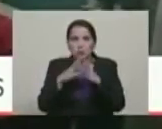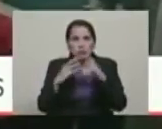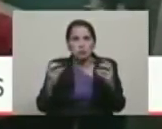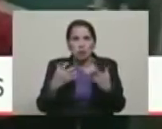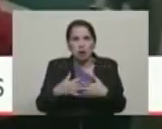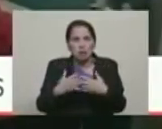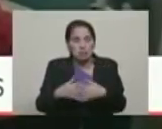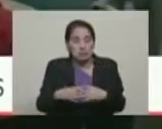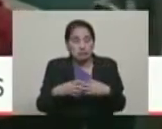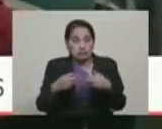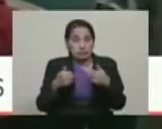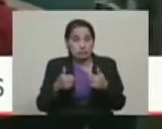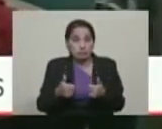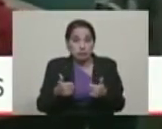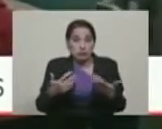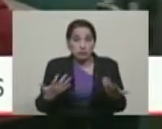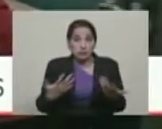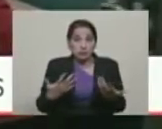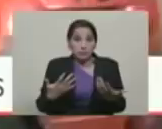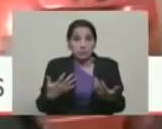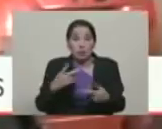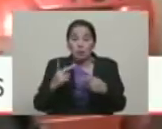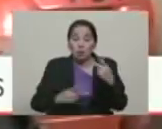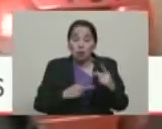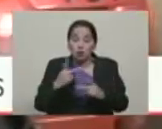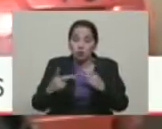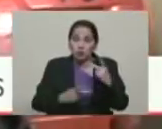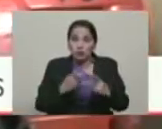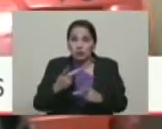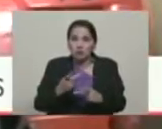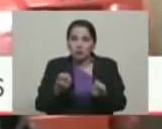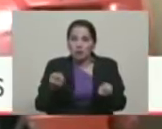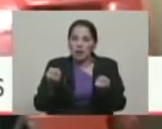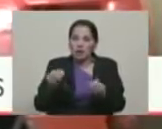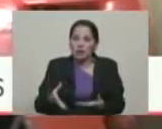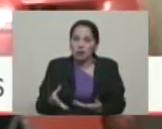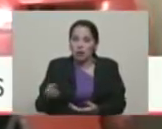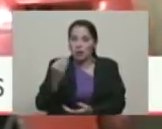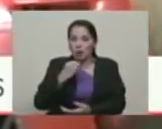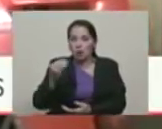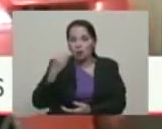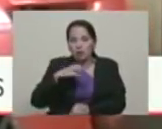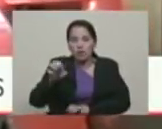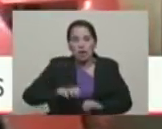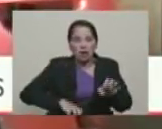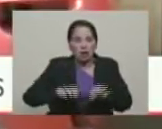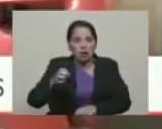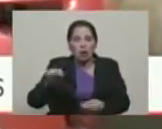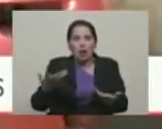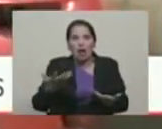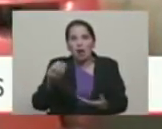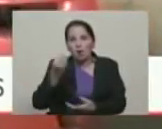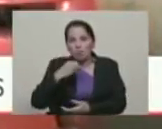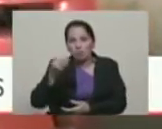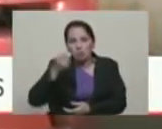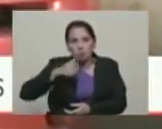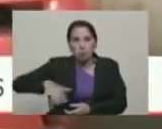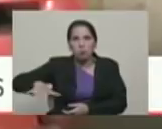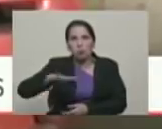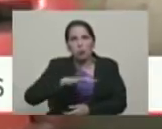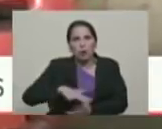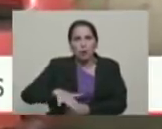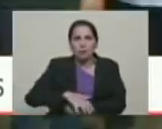esta extraordinaria capacidad productiva para llevarles alimentos al pueblo. Esta Semana Santa